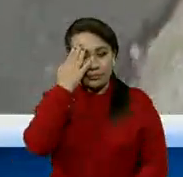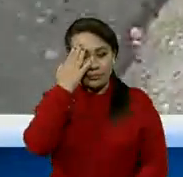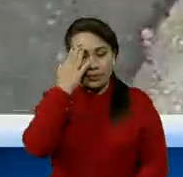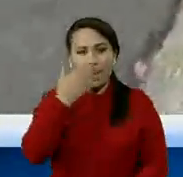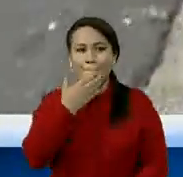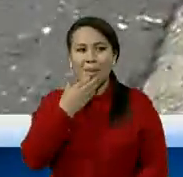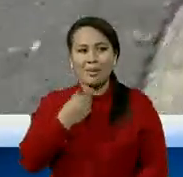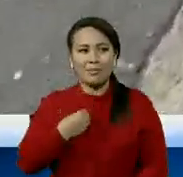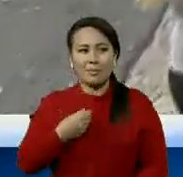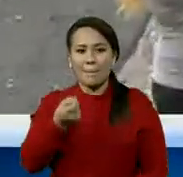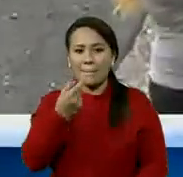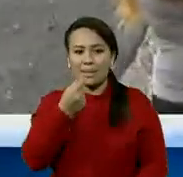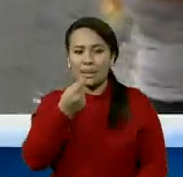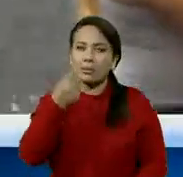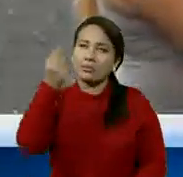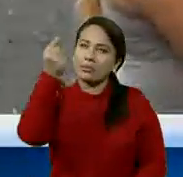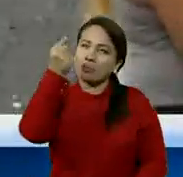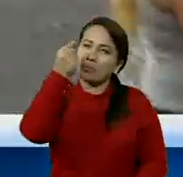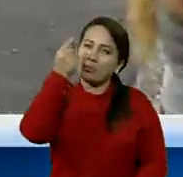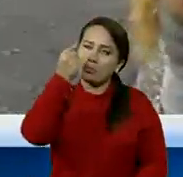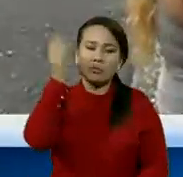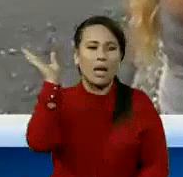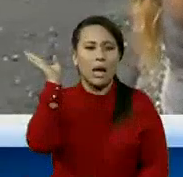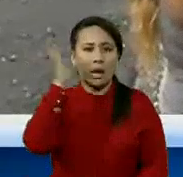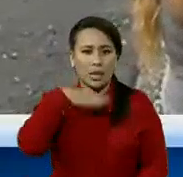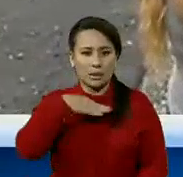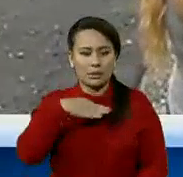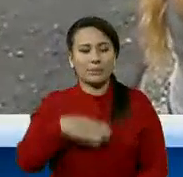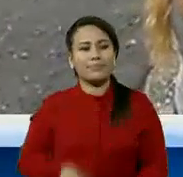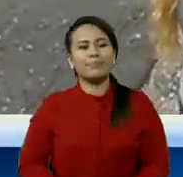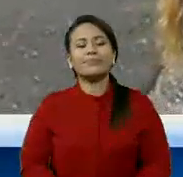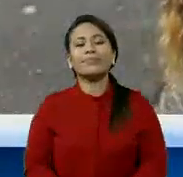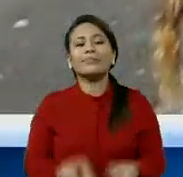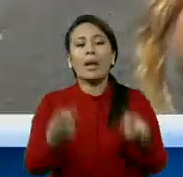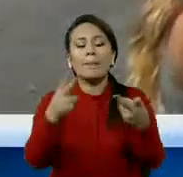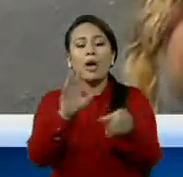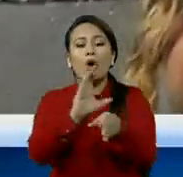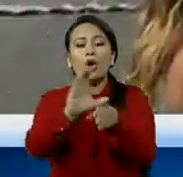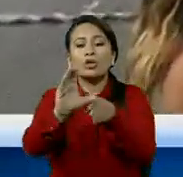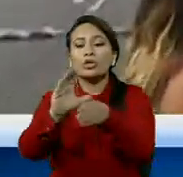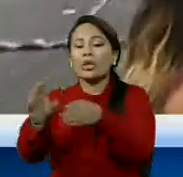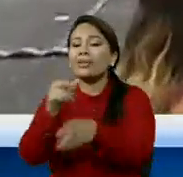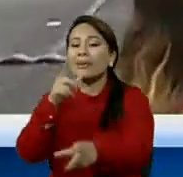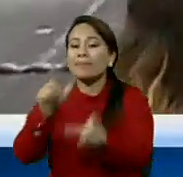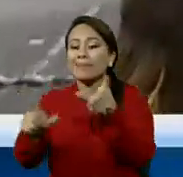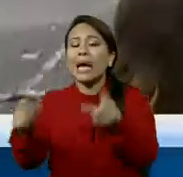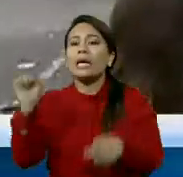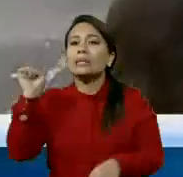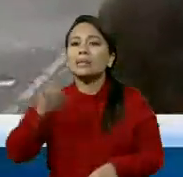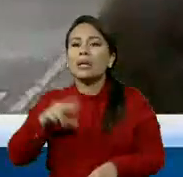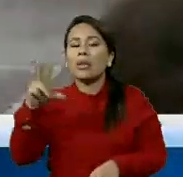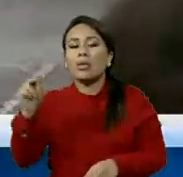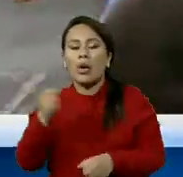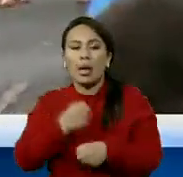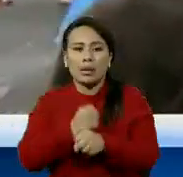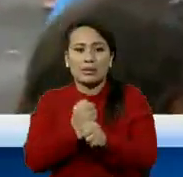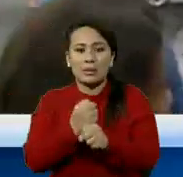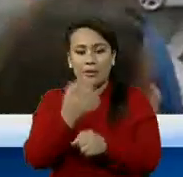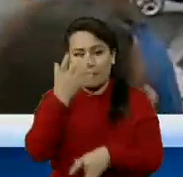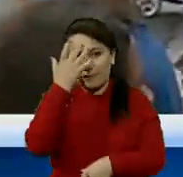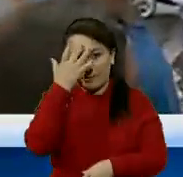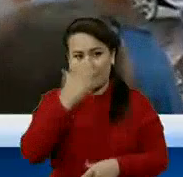estamos dando el medicamento gratuito y también las indicaciones de lo que deben y no deben de hacer con esta enfermedad. Señora alcaldesa, ya